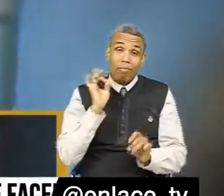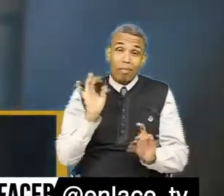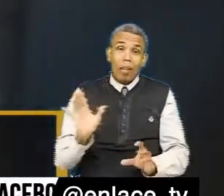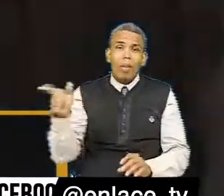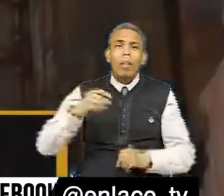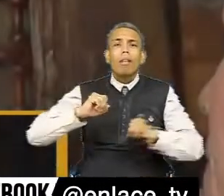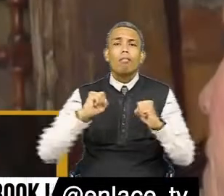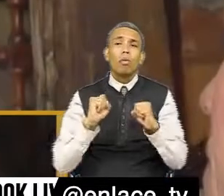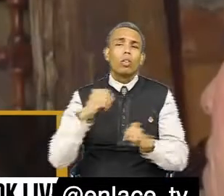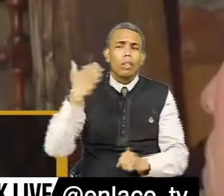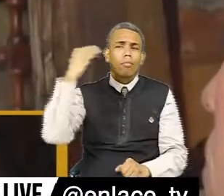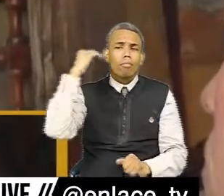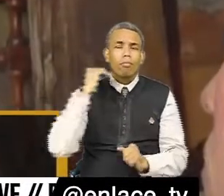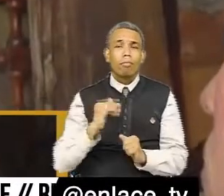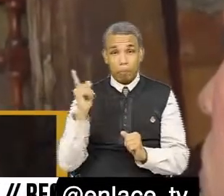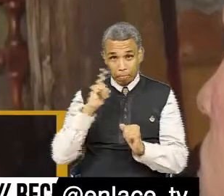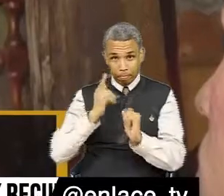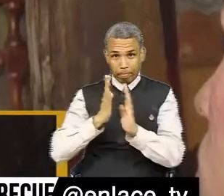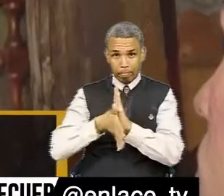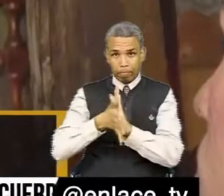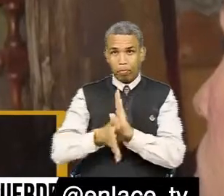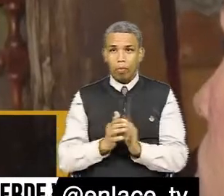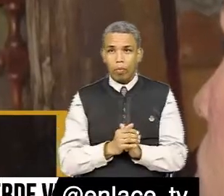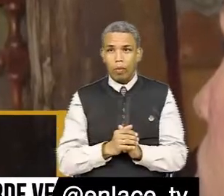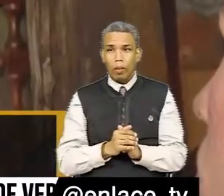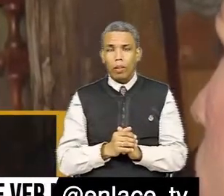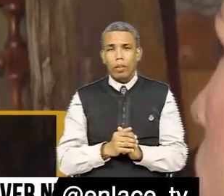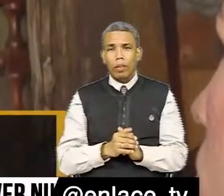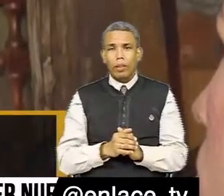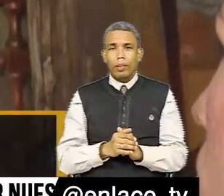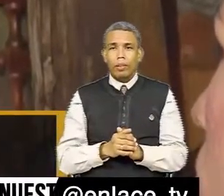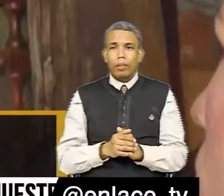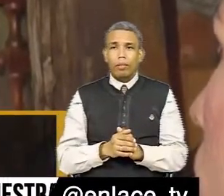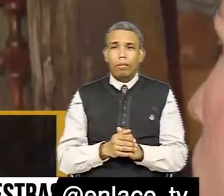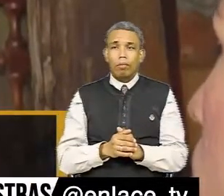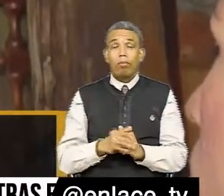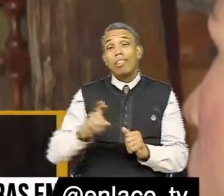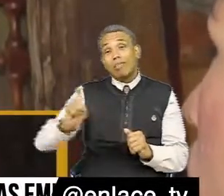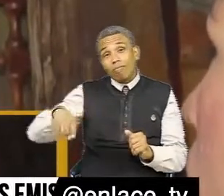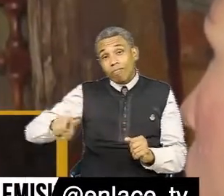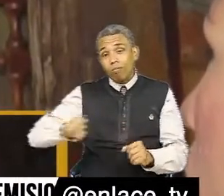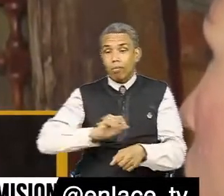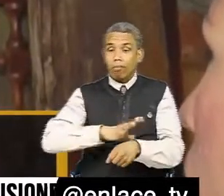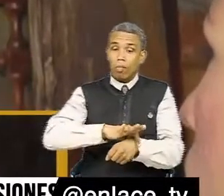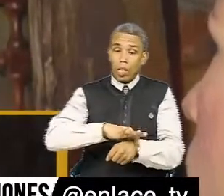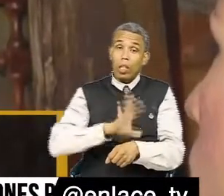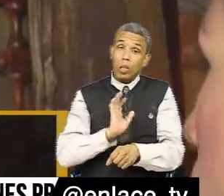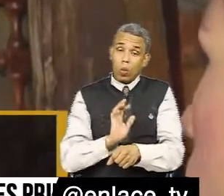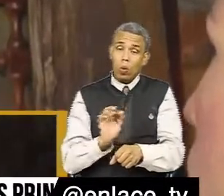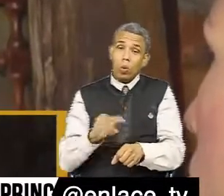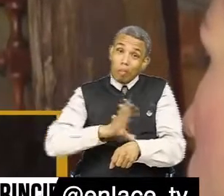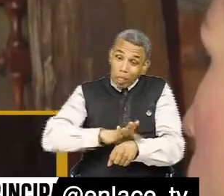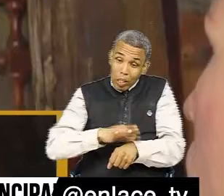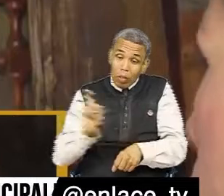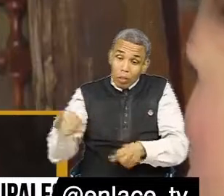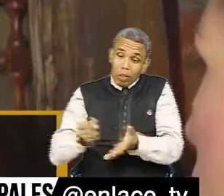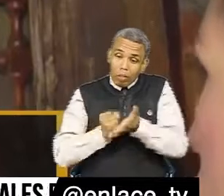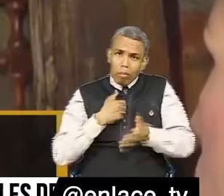de bogotá entonces me dio este día que espera otro mes de estos miles de problemas pero dios es muy poderoso